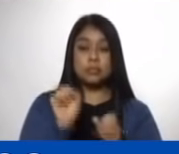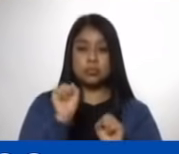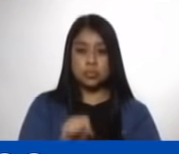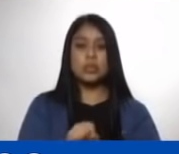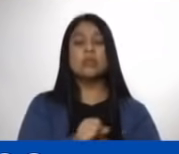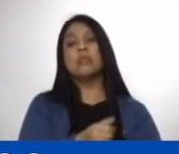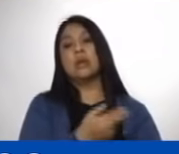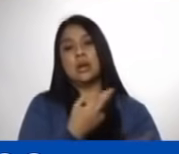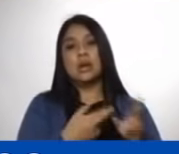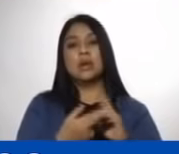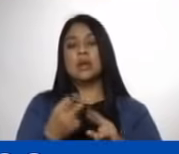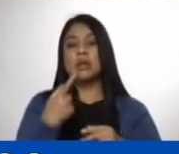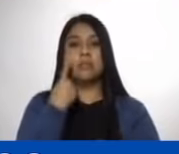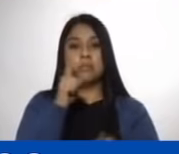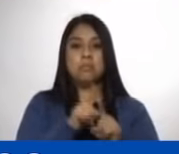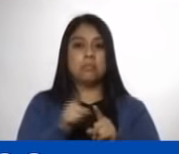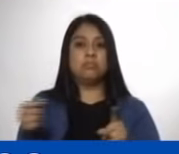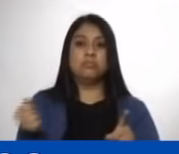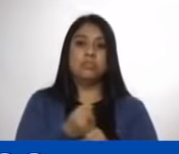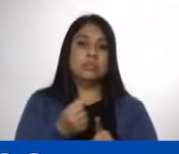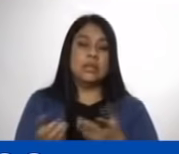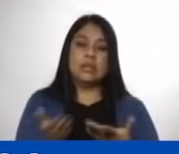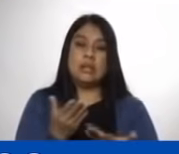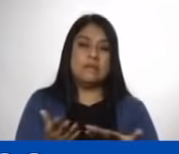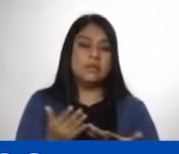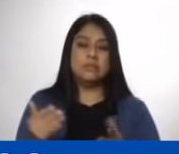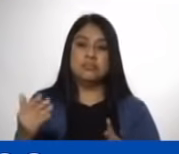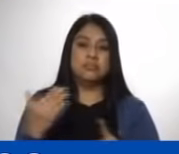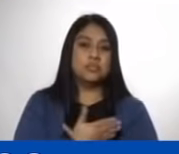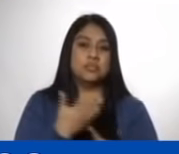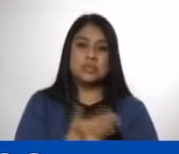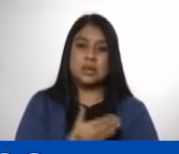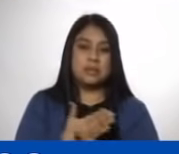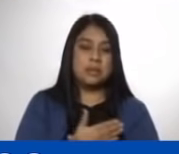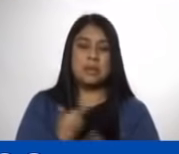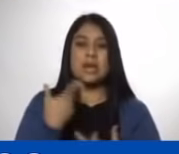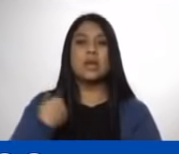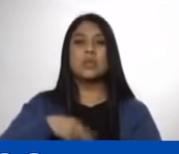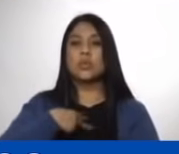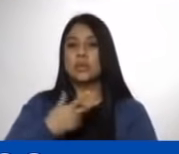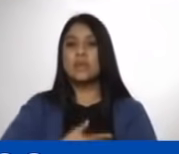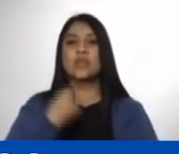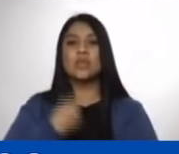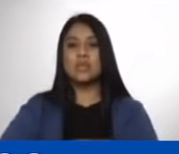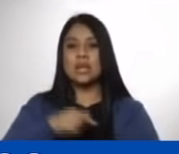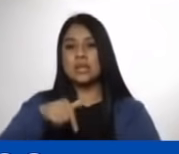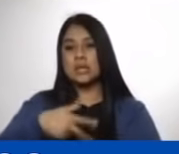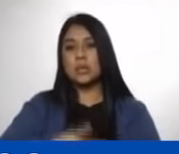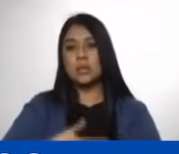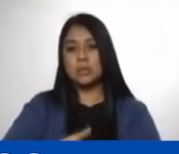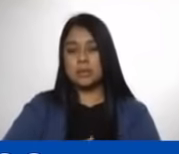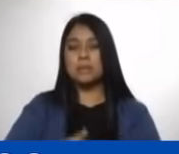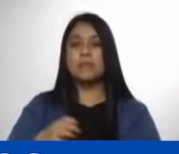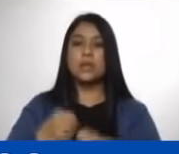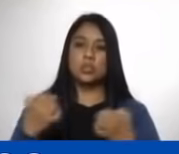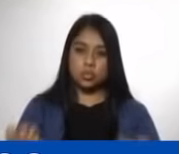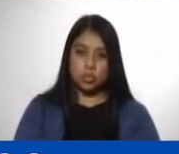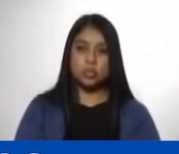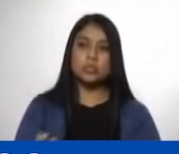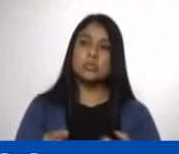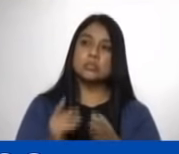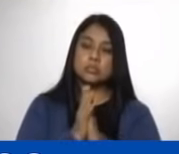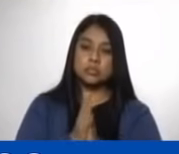una potencial crisis humanitaria de gran escala en nuestras fronteras en territorio guatemalteco. Por lo tanto, le